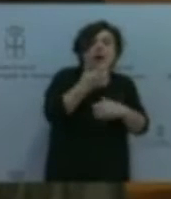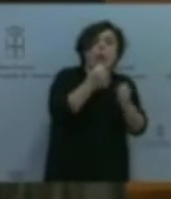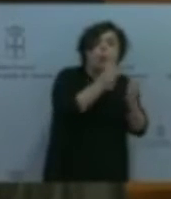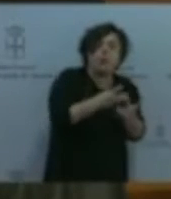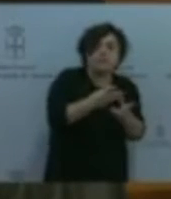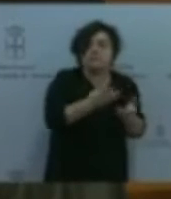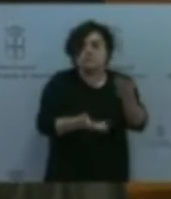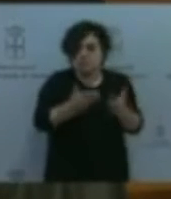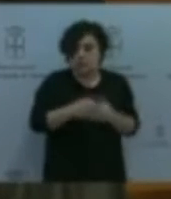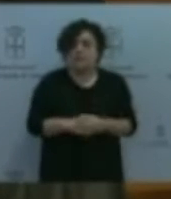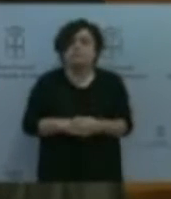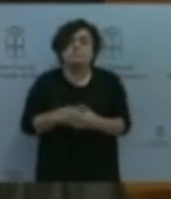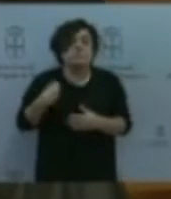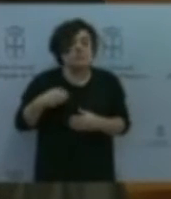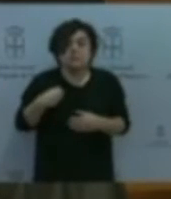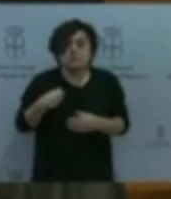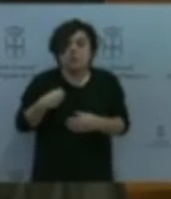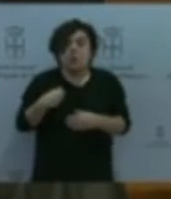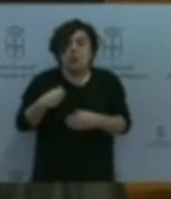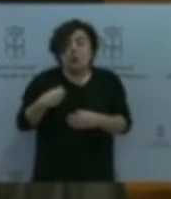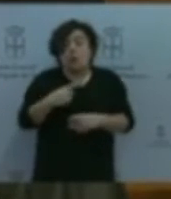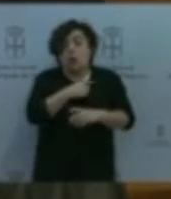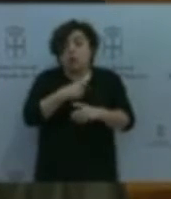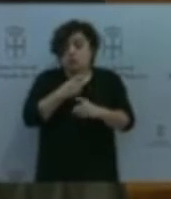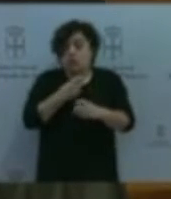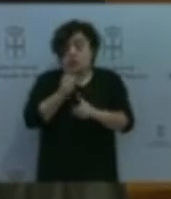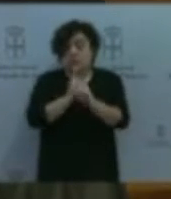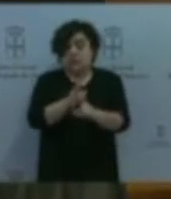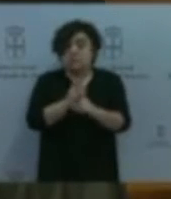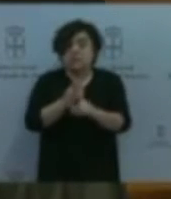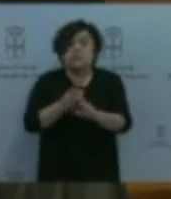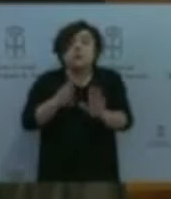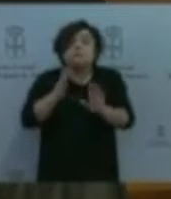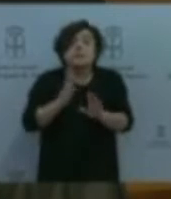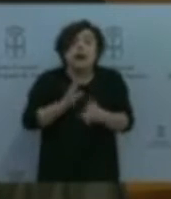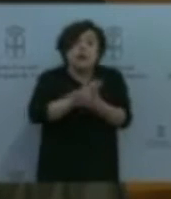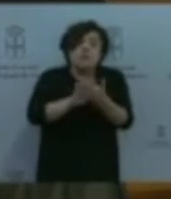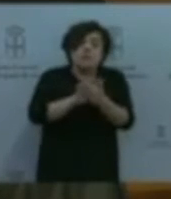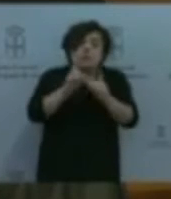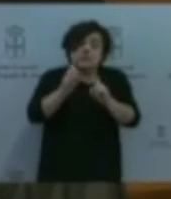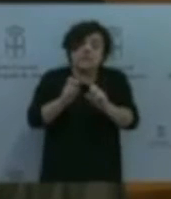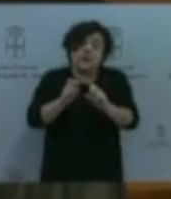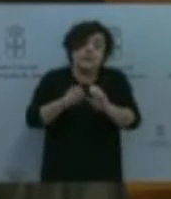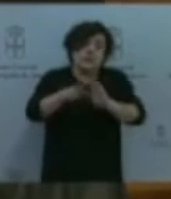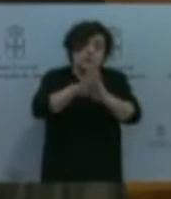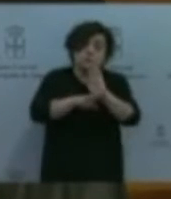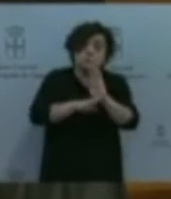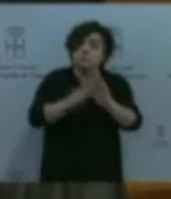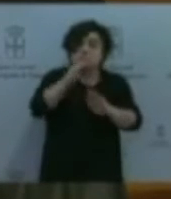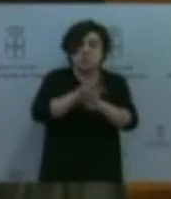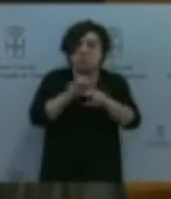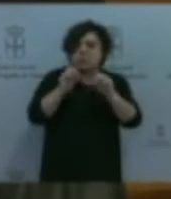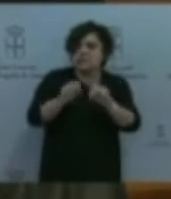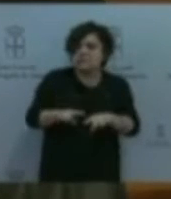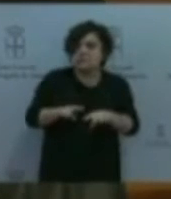al cumplimiento de las condiciones establecidas en los servicios, no tenemos constancia de que se estén produciendo incumplimientos. El conjunto de las empresas que operan en Asturias